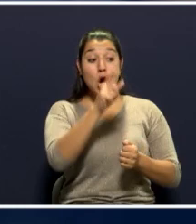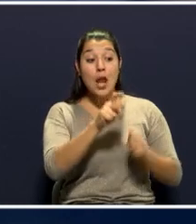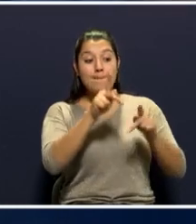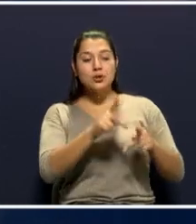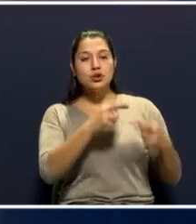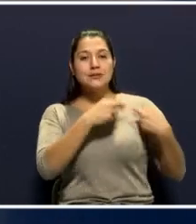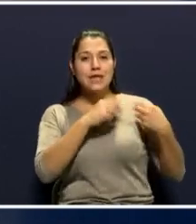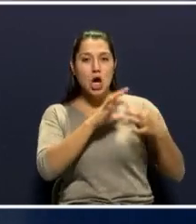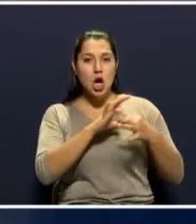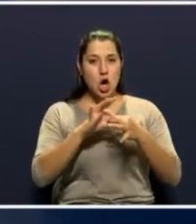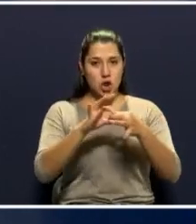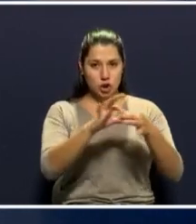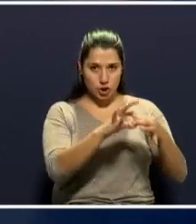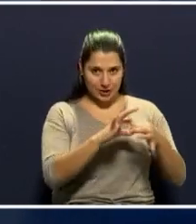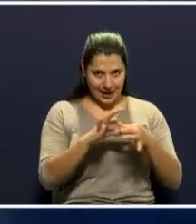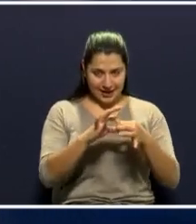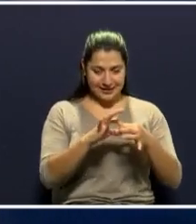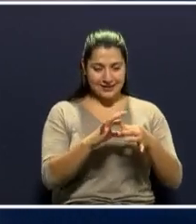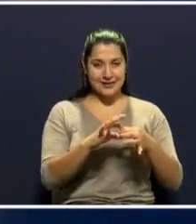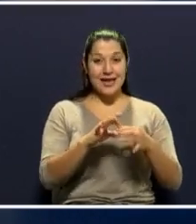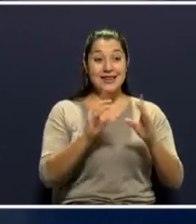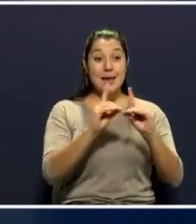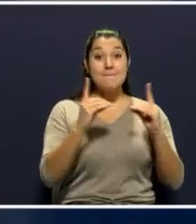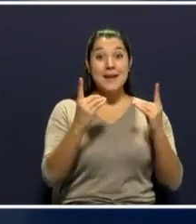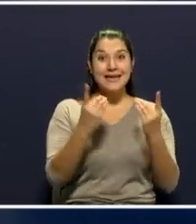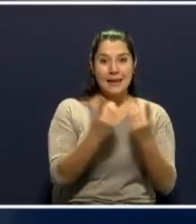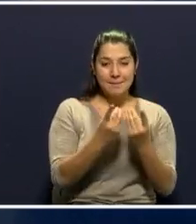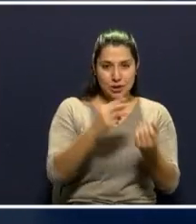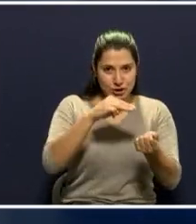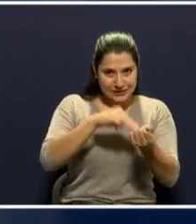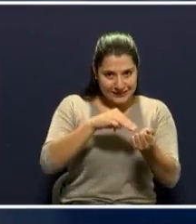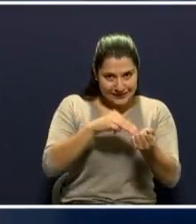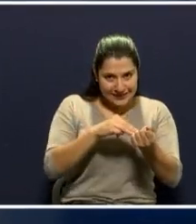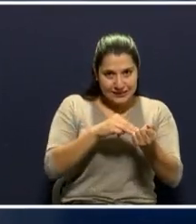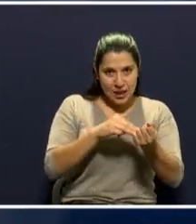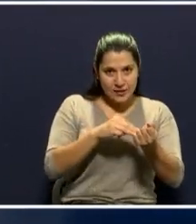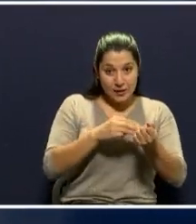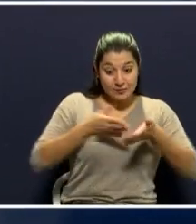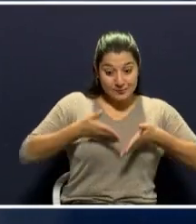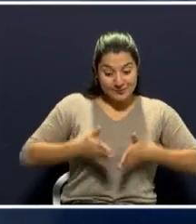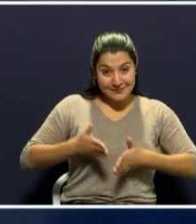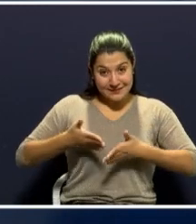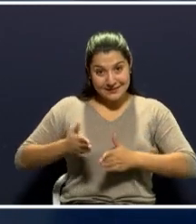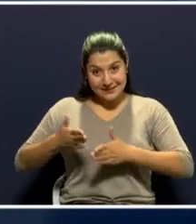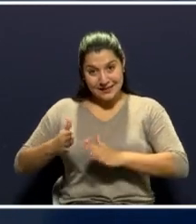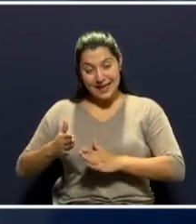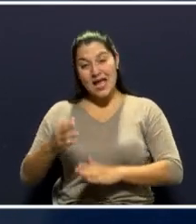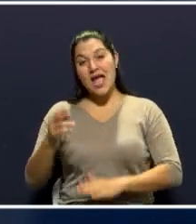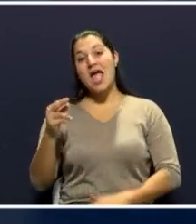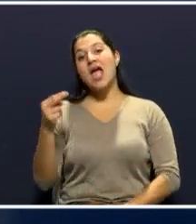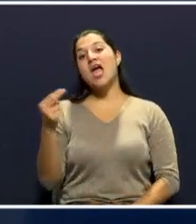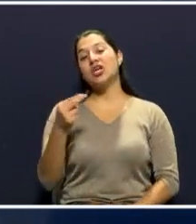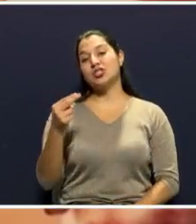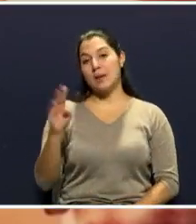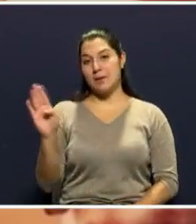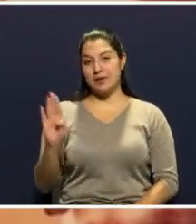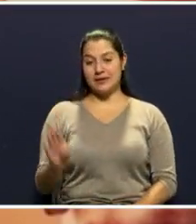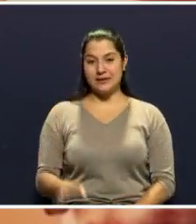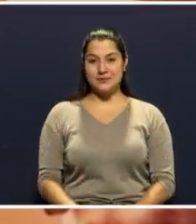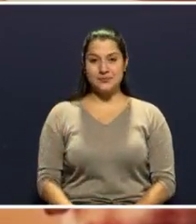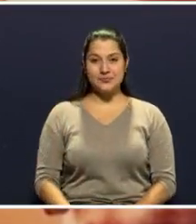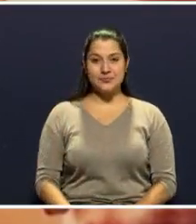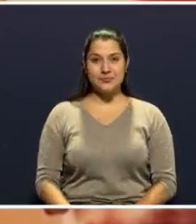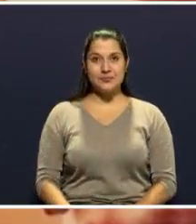de la Unidad de Medicina Reproductiva de Alta Complejidad de la Caja, Herschel Barrantes.